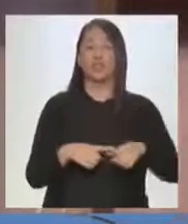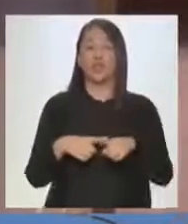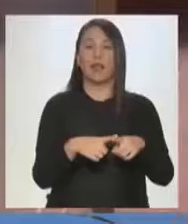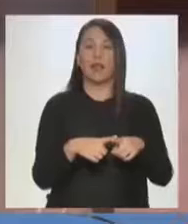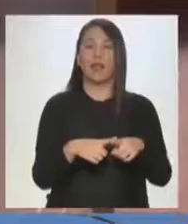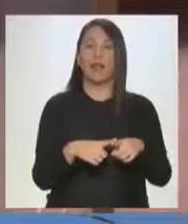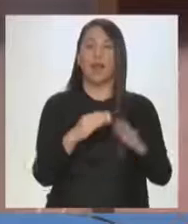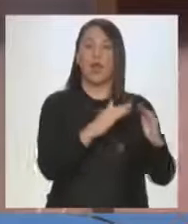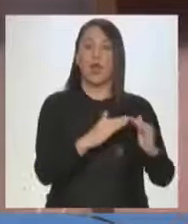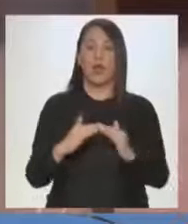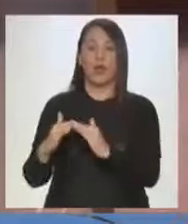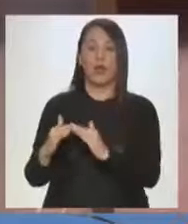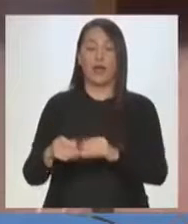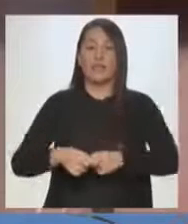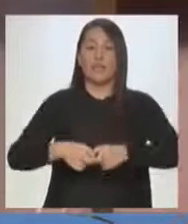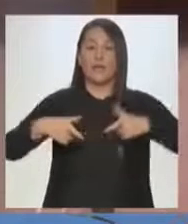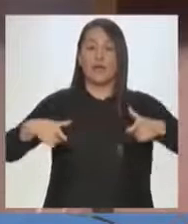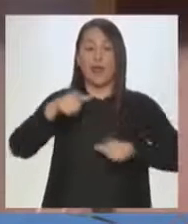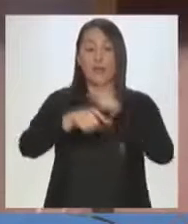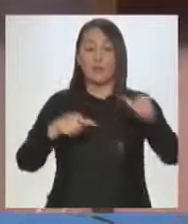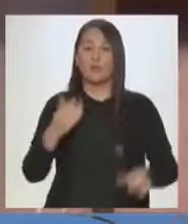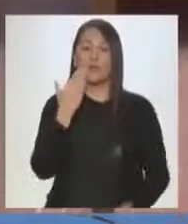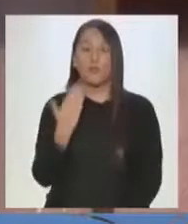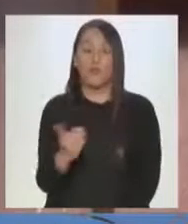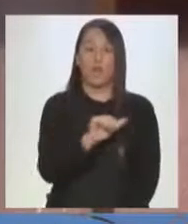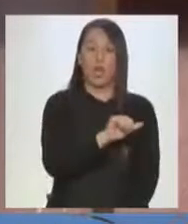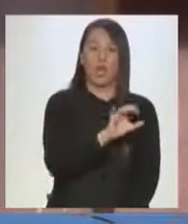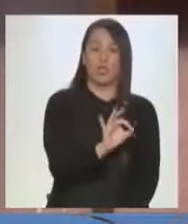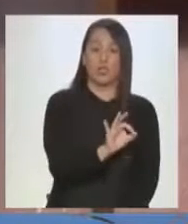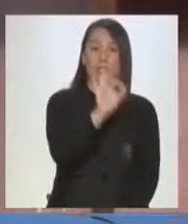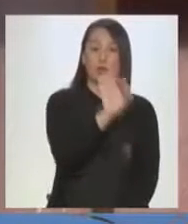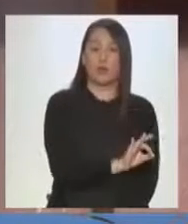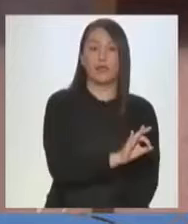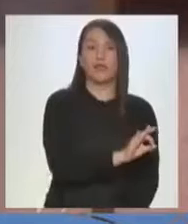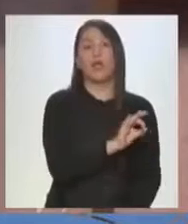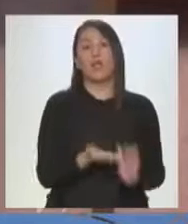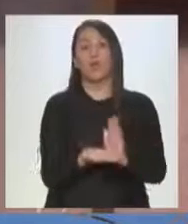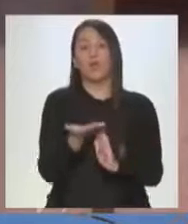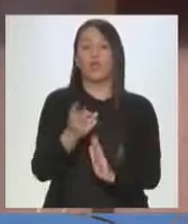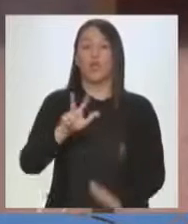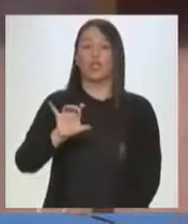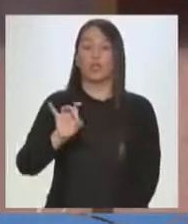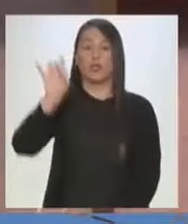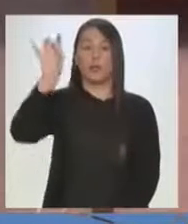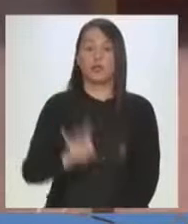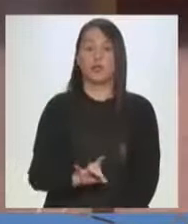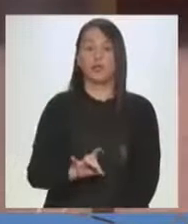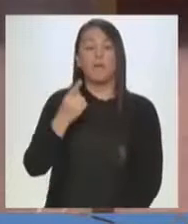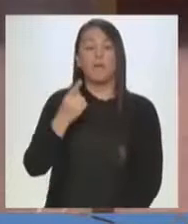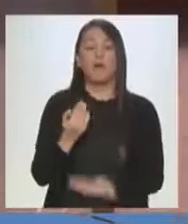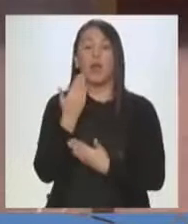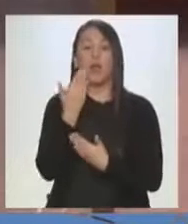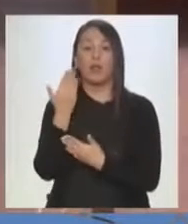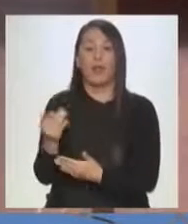En consecuencia, se amplía la cobertura del 60 al 80% más vulnerable, pero persiste la sujeción de la entrega